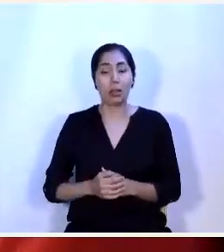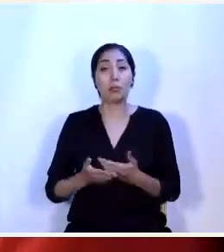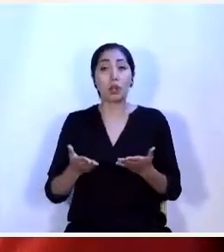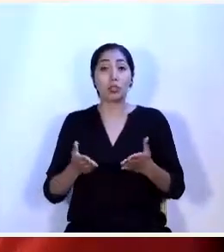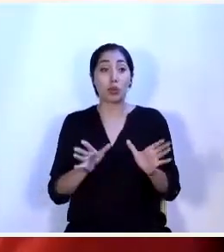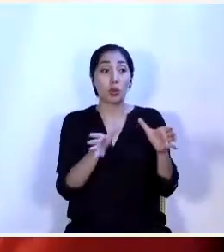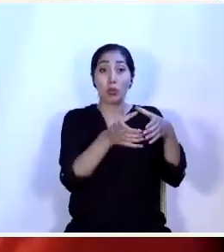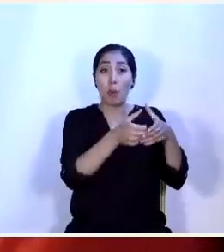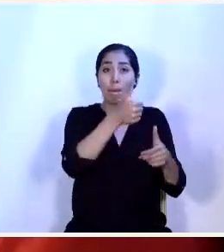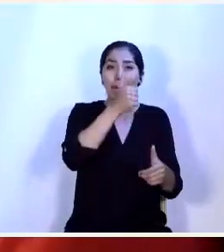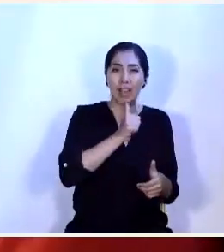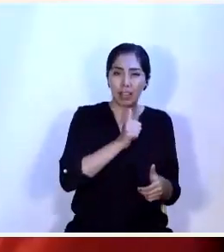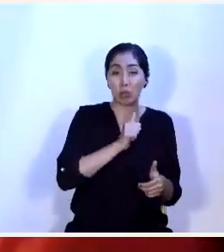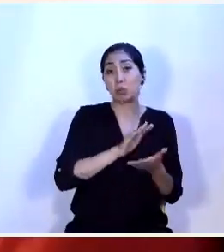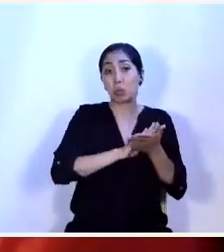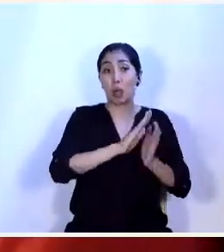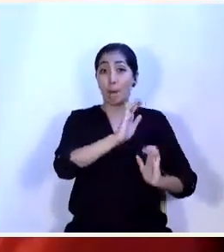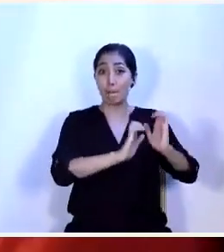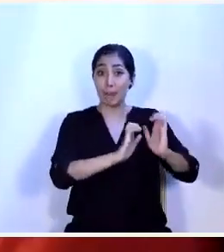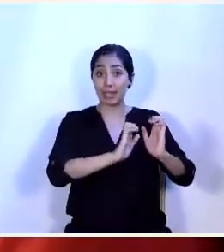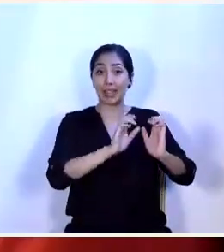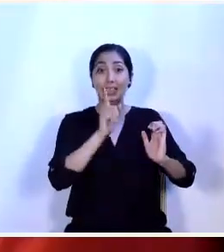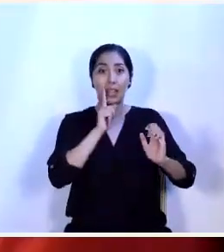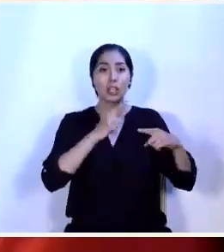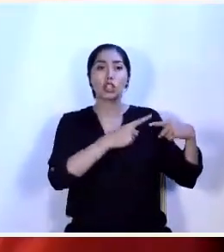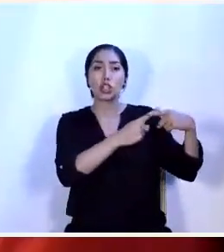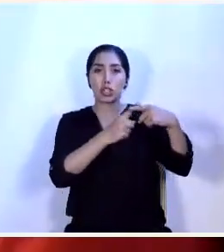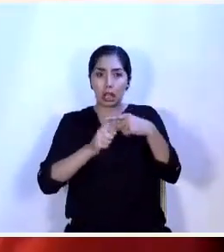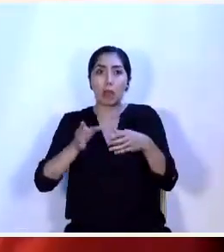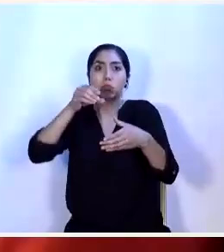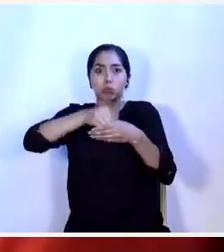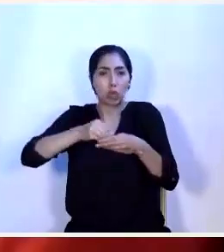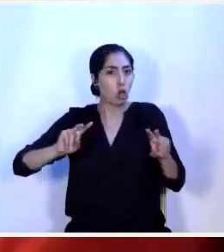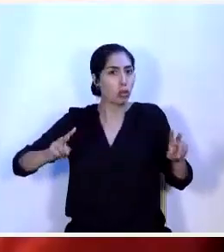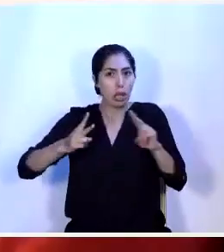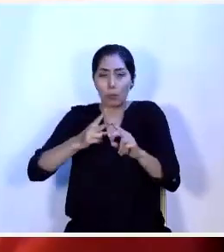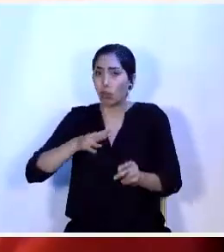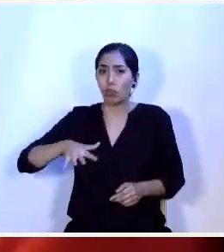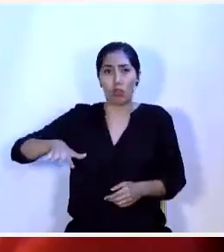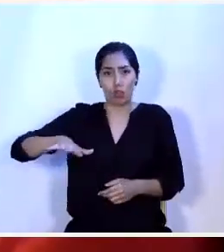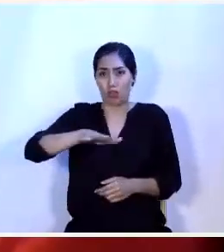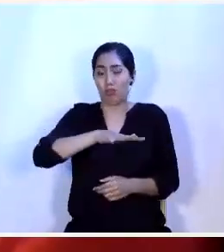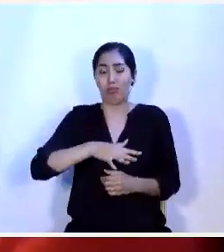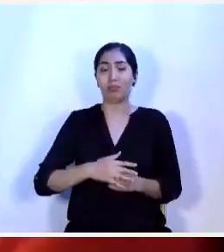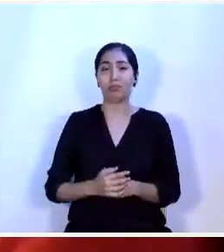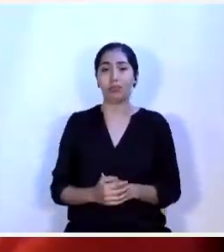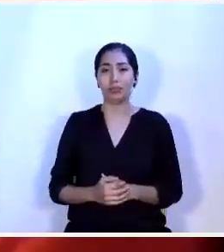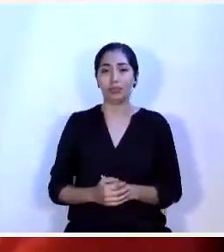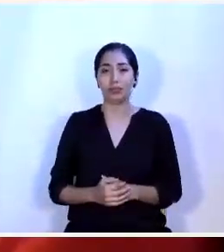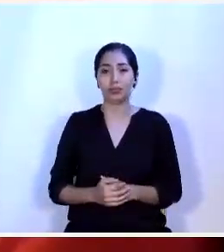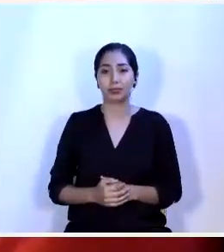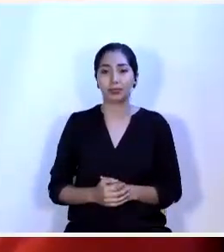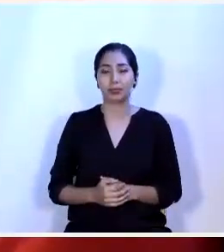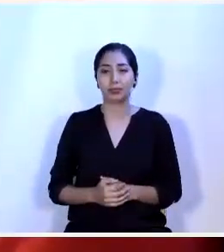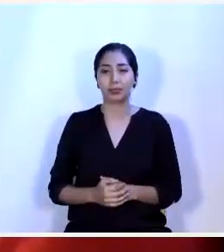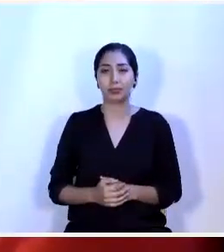privados como particularmente las empresas existen en una sociedad que construimos entre todos y todas, y nadie se va a salvar solo. Reitero